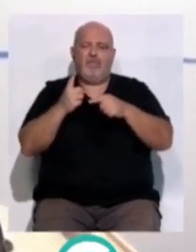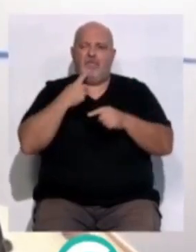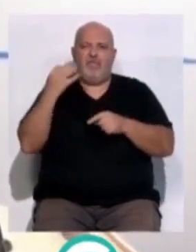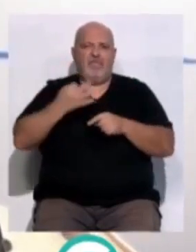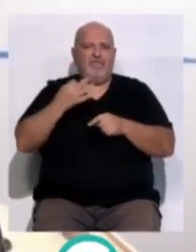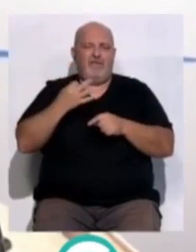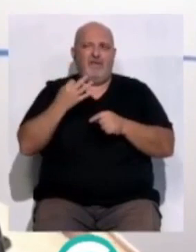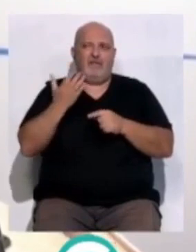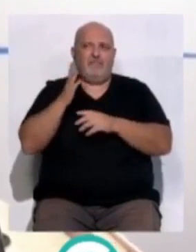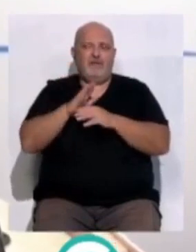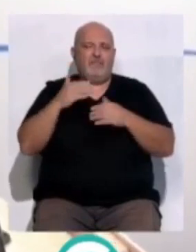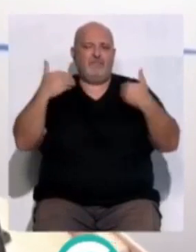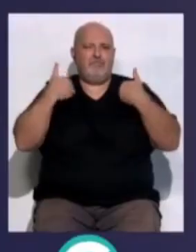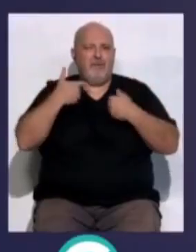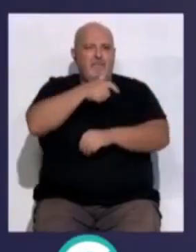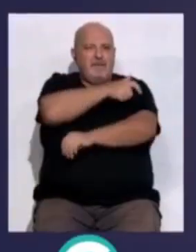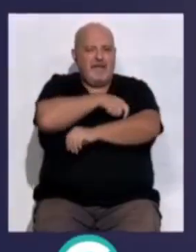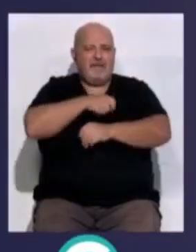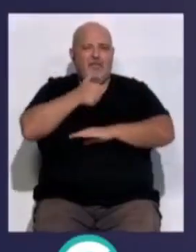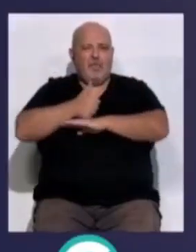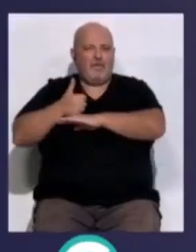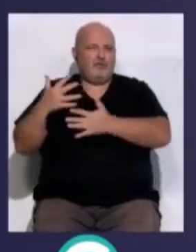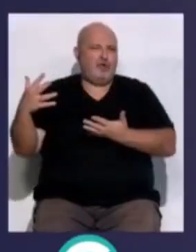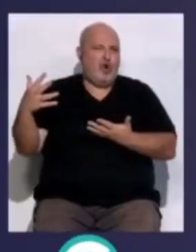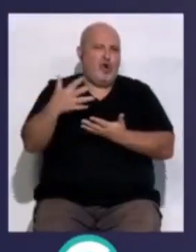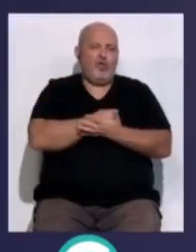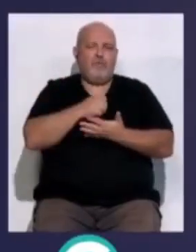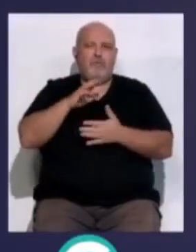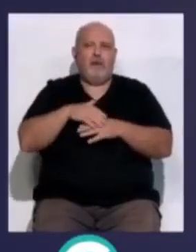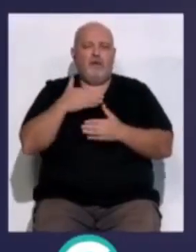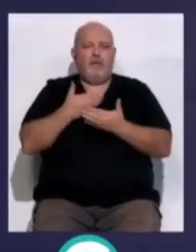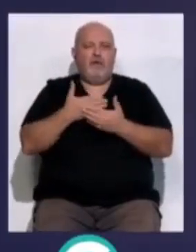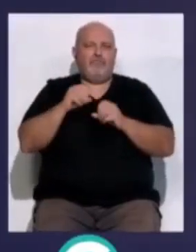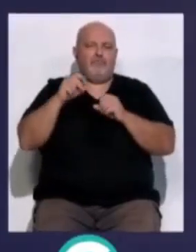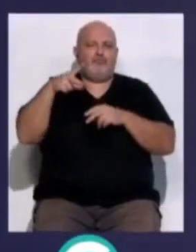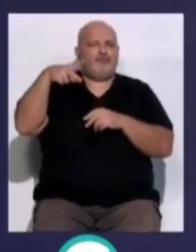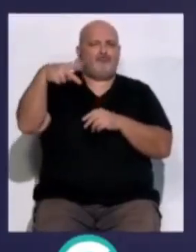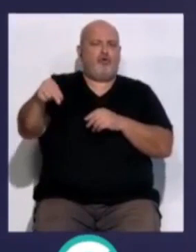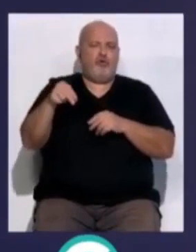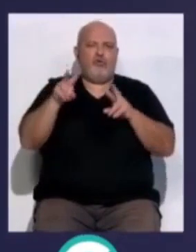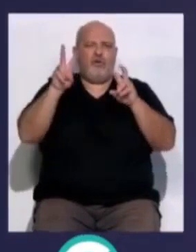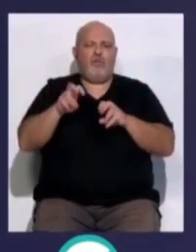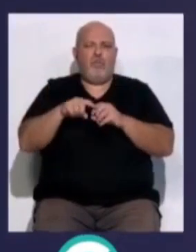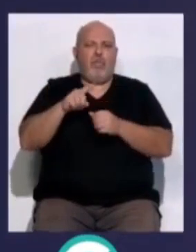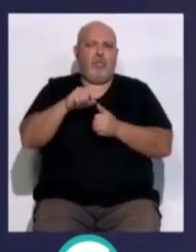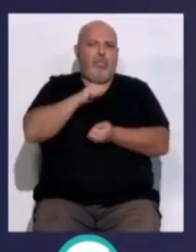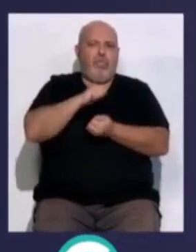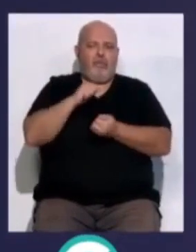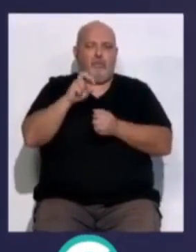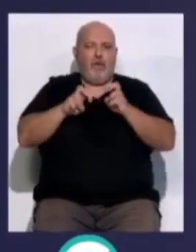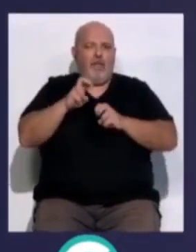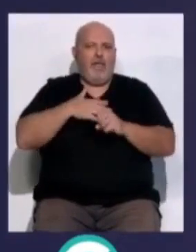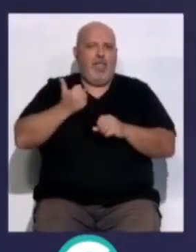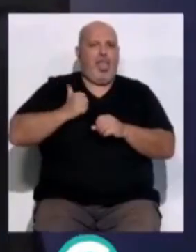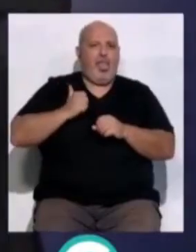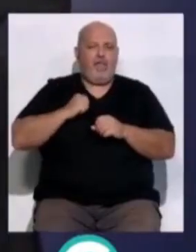a la representación de cargos, militantes y ciudadanos gaditanos que acudirán para mostrar su rechazo rotundo al chantaje, los atajos y las subastas. Ha